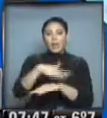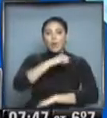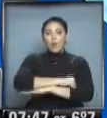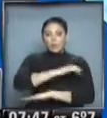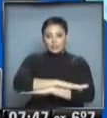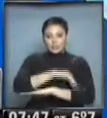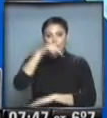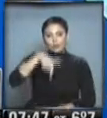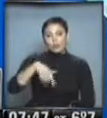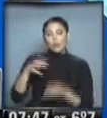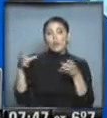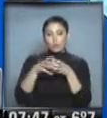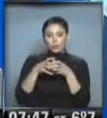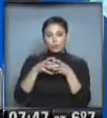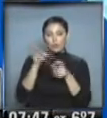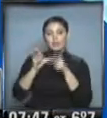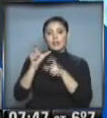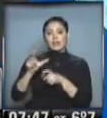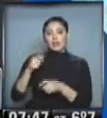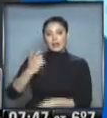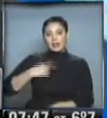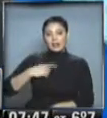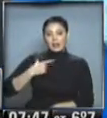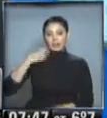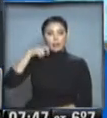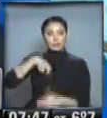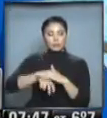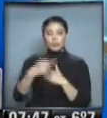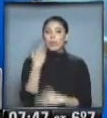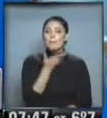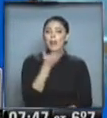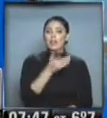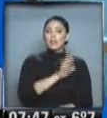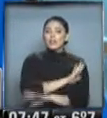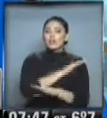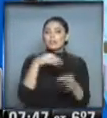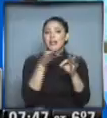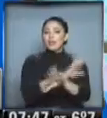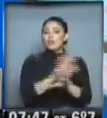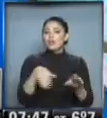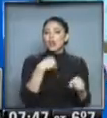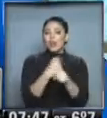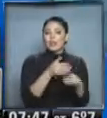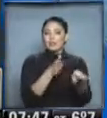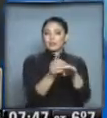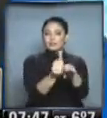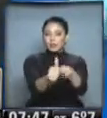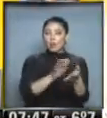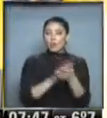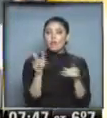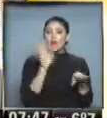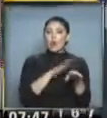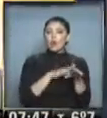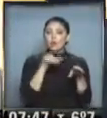asociación gremial de trabajadores del subte y el premetro convocó a no avanzar hacia las nuevas estaciones por filtraciones y otros problemas